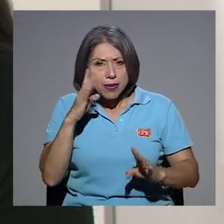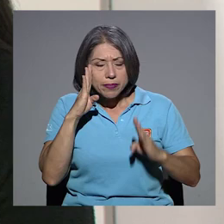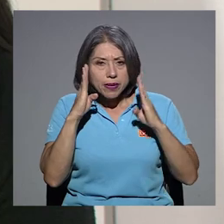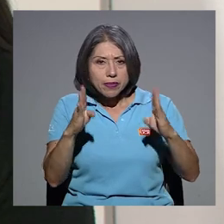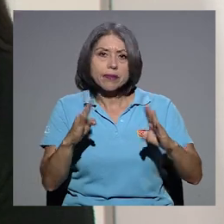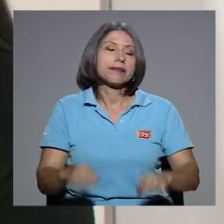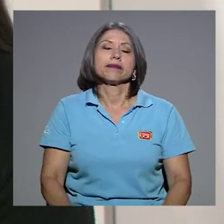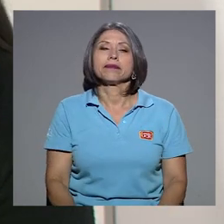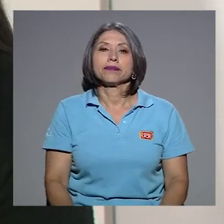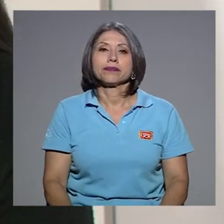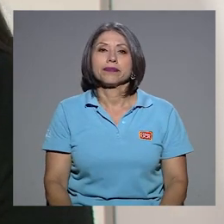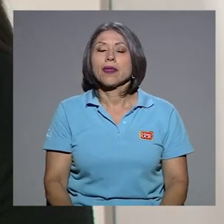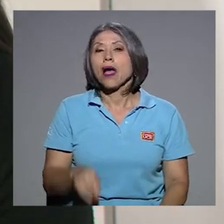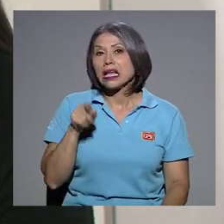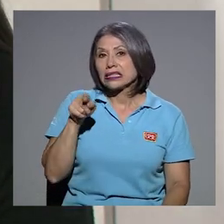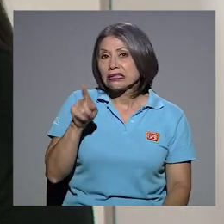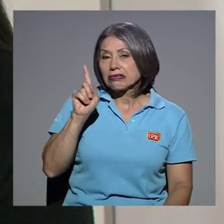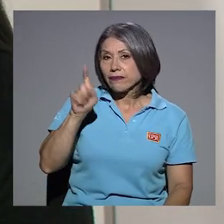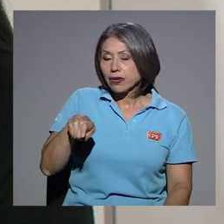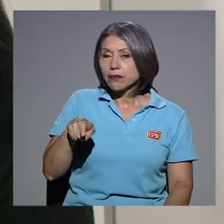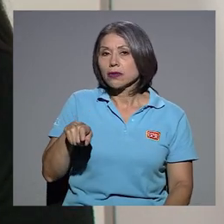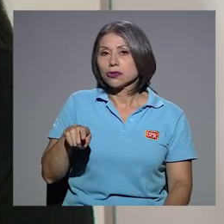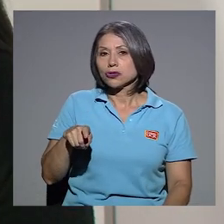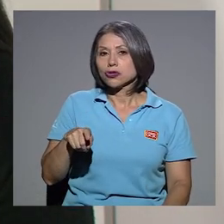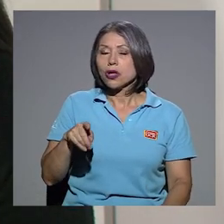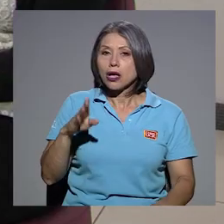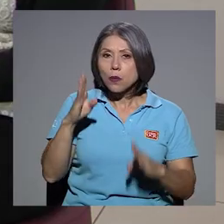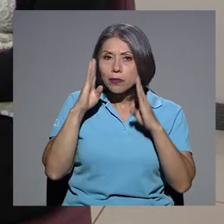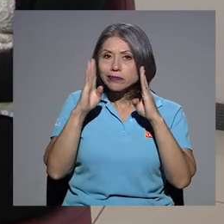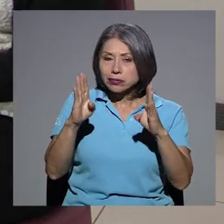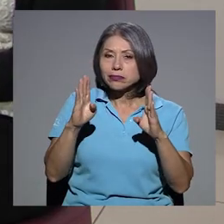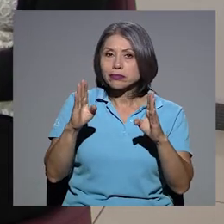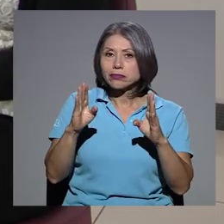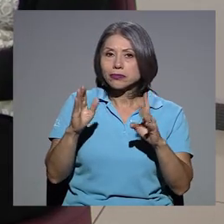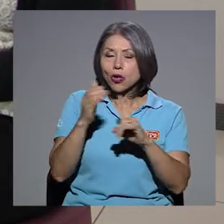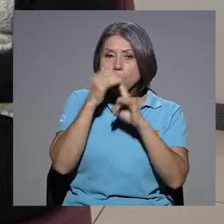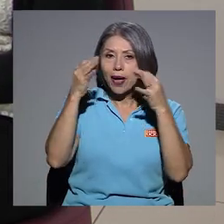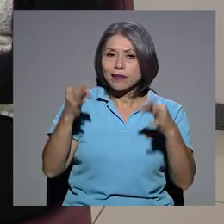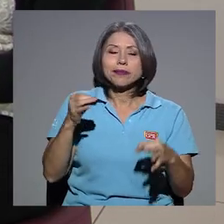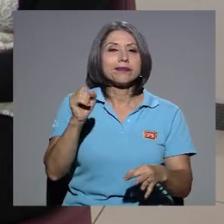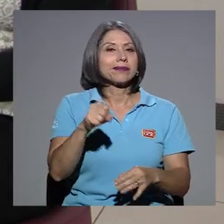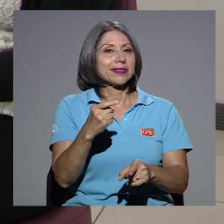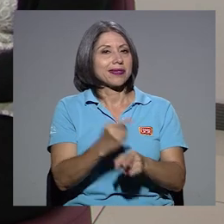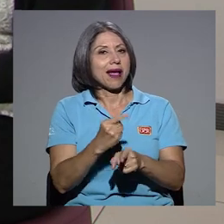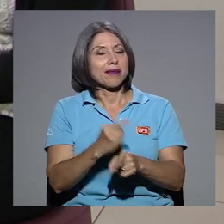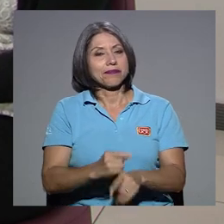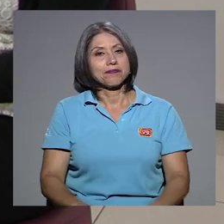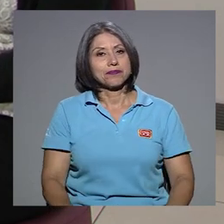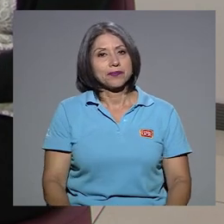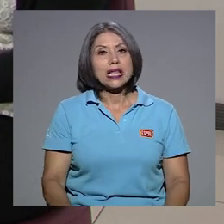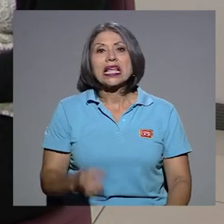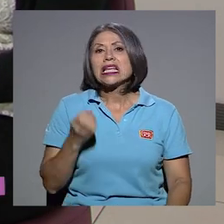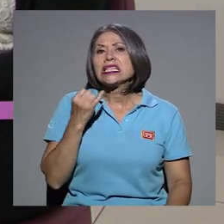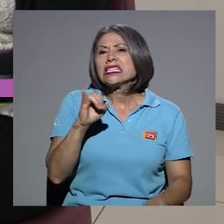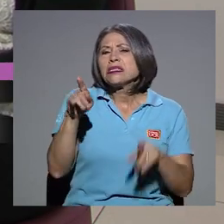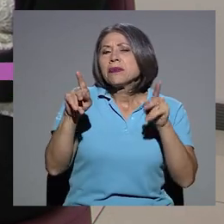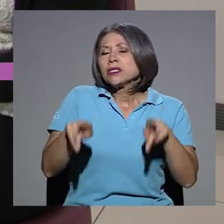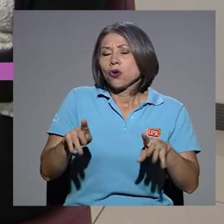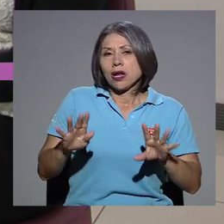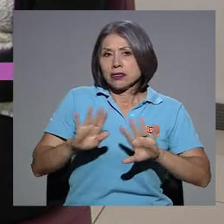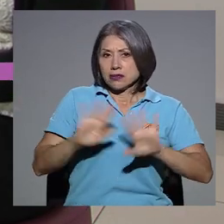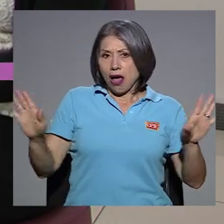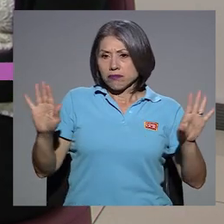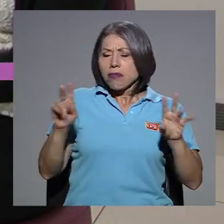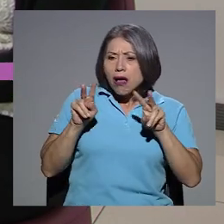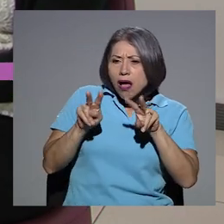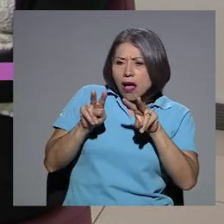la gingivitis. Uh-huh. Que es donde tenemos que entonces tomar medidas al respecto. Exactamente. Uh-huh. Si una persona, digamos, ya